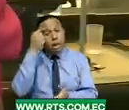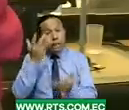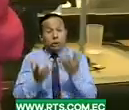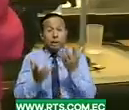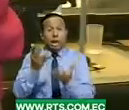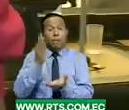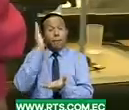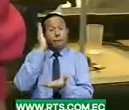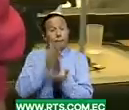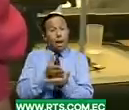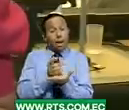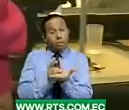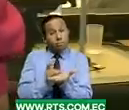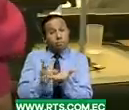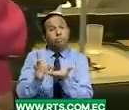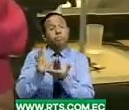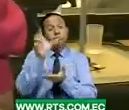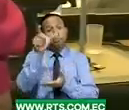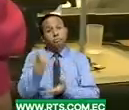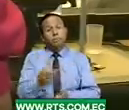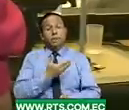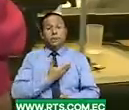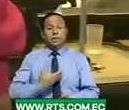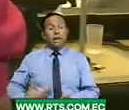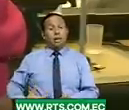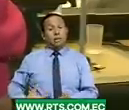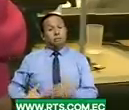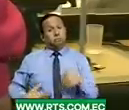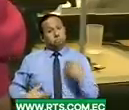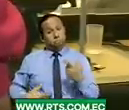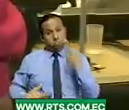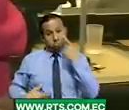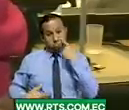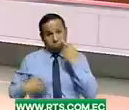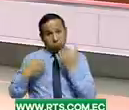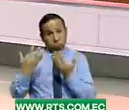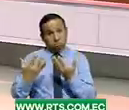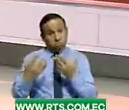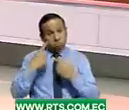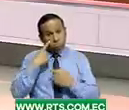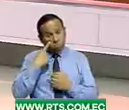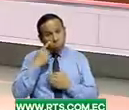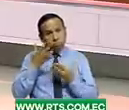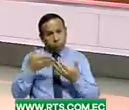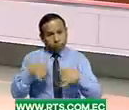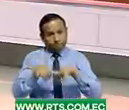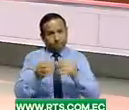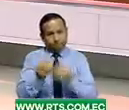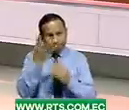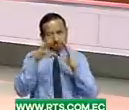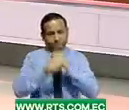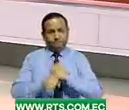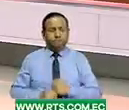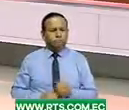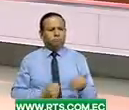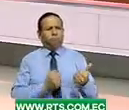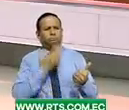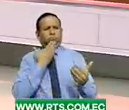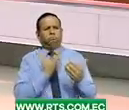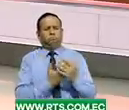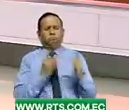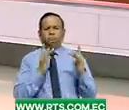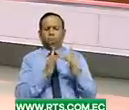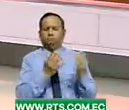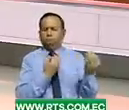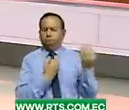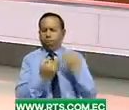y destitución al jefe de Estado. Nosotros estaremos atentos. Volvemos a Estudios Centrales. Buenas noches. Por supuesto, Marilyn, te agradecemos por este